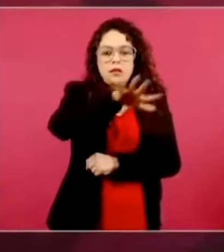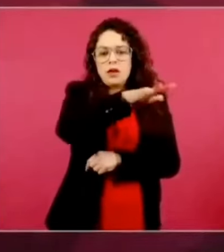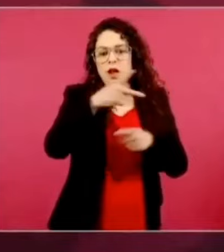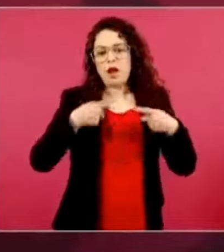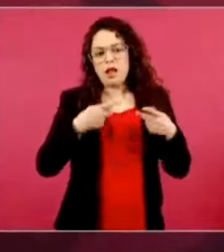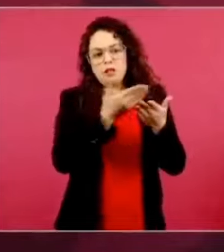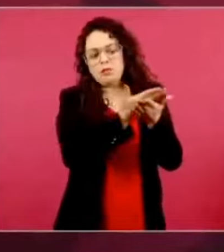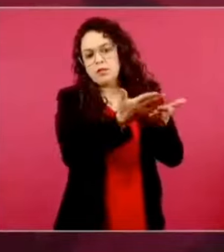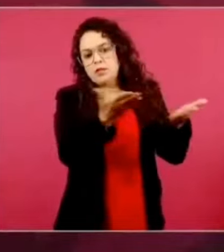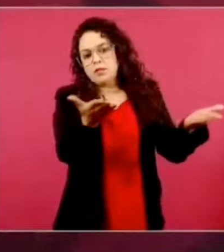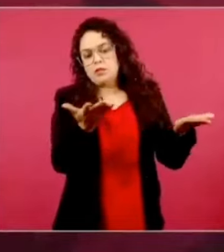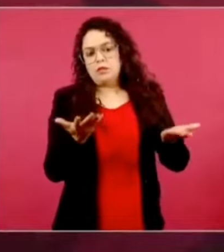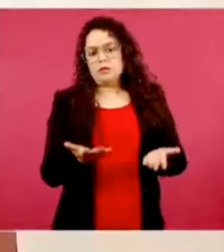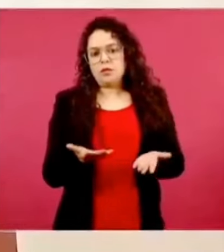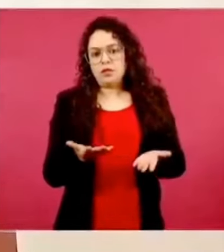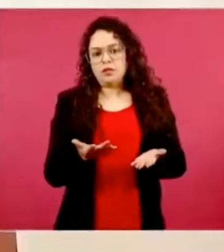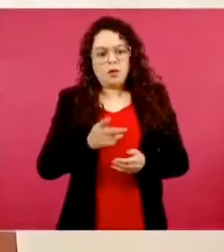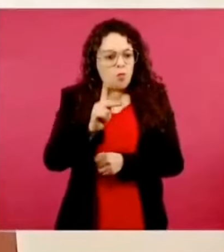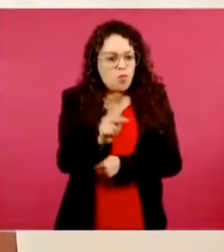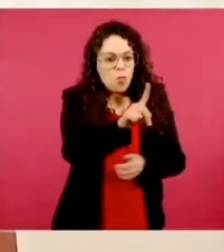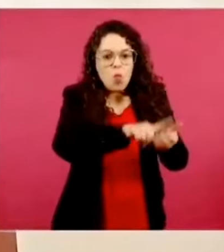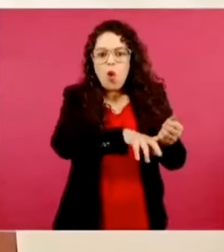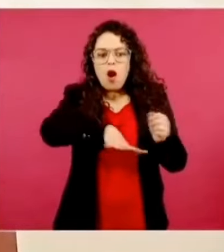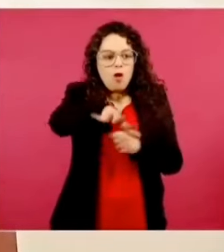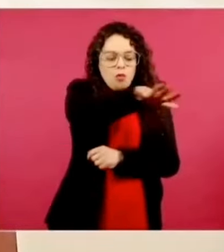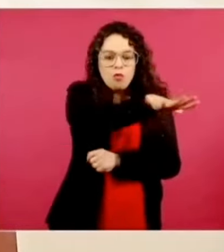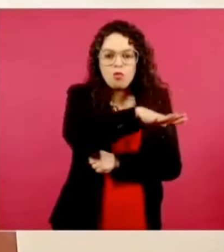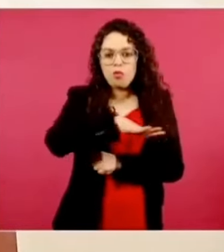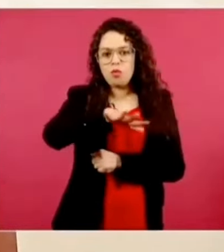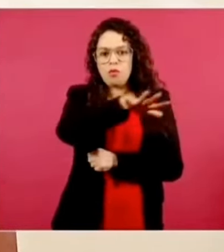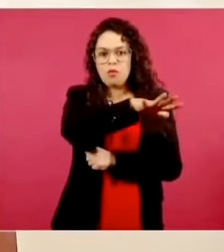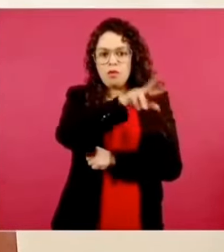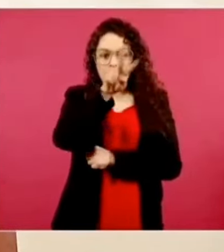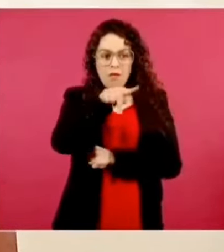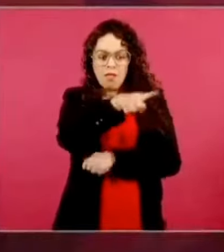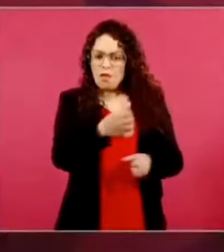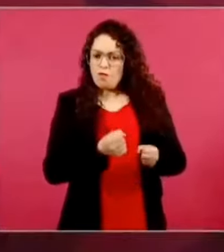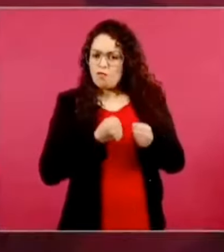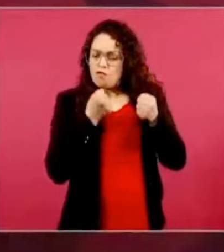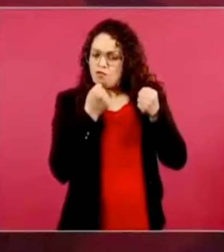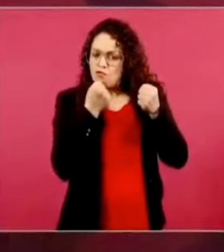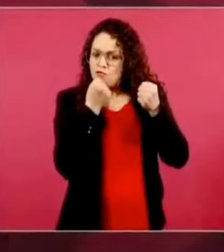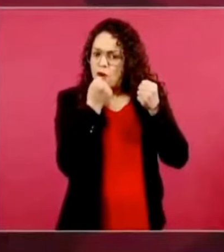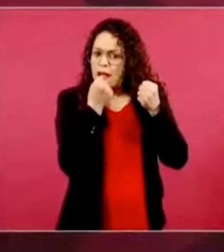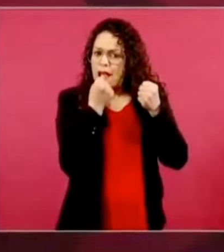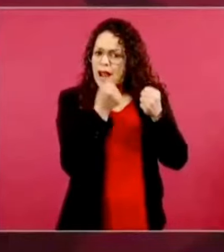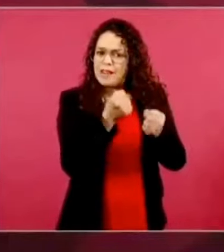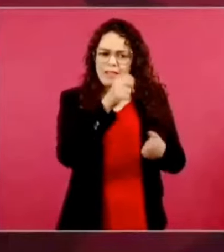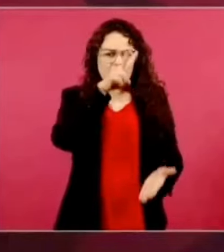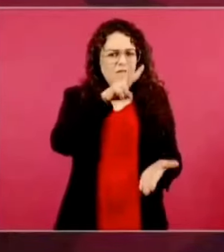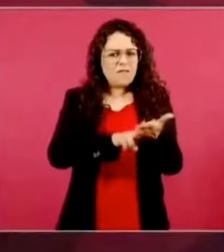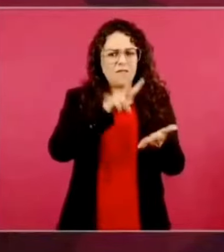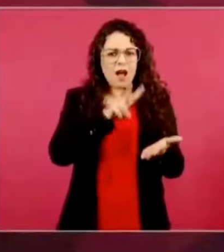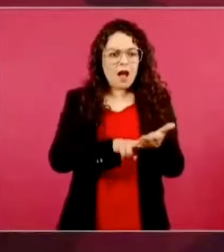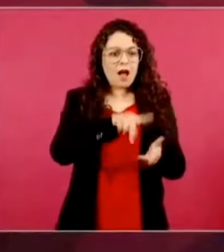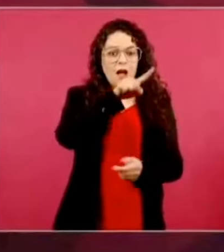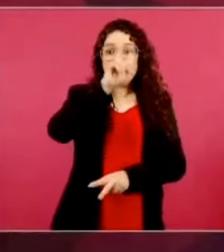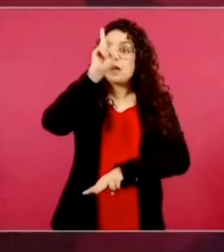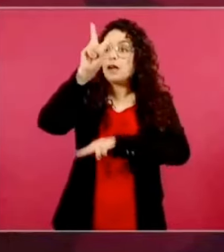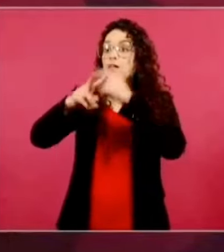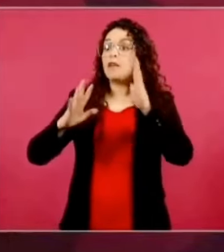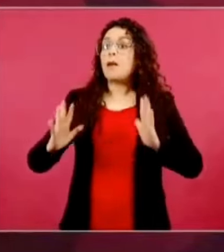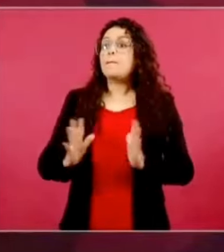que decíamos antes, es un arma muy poderosa el voto, y vale lo mismo el